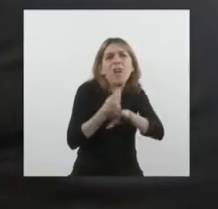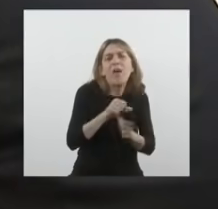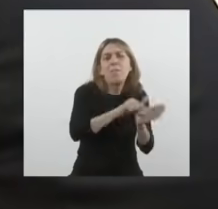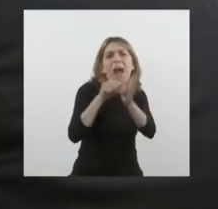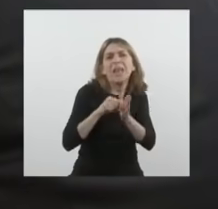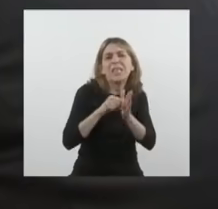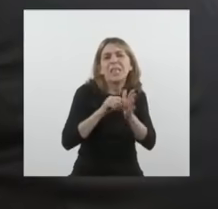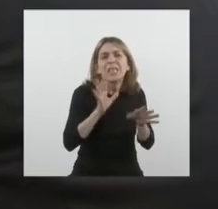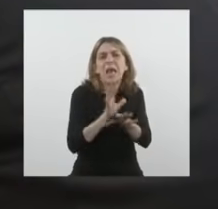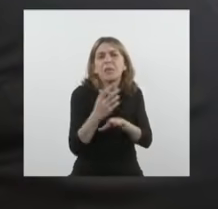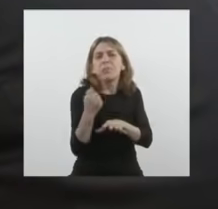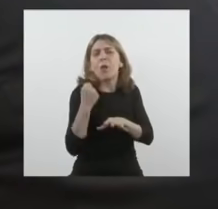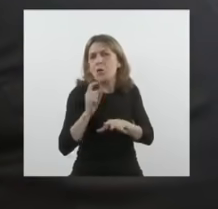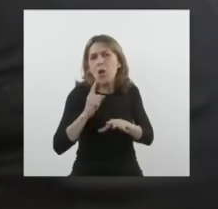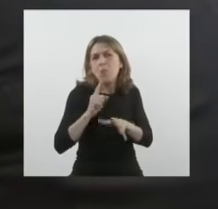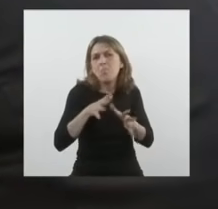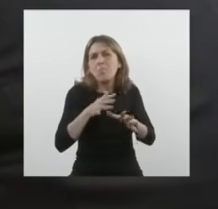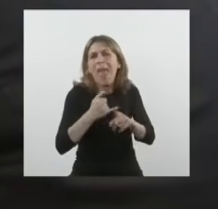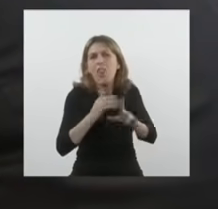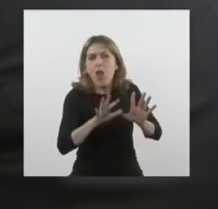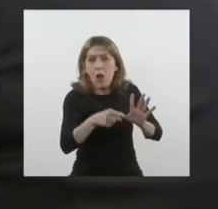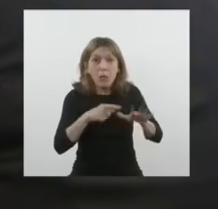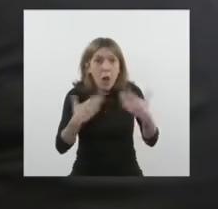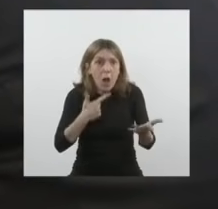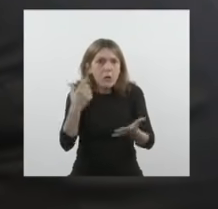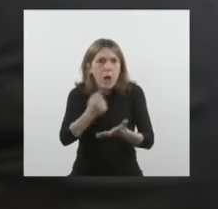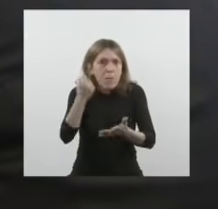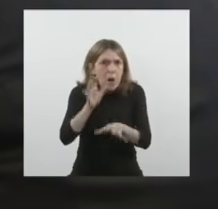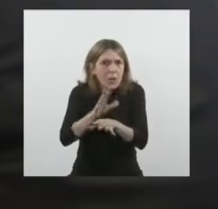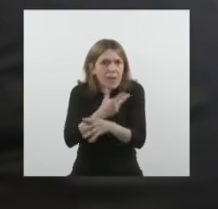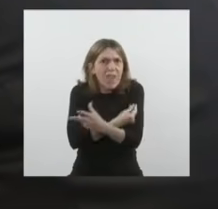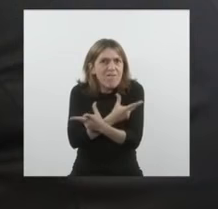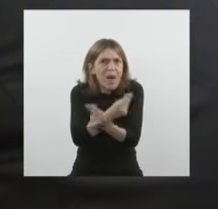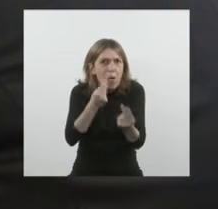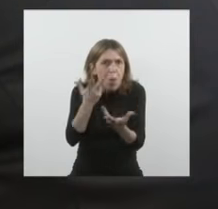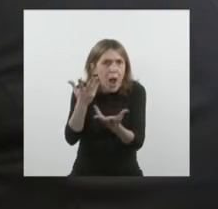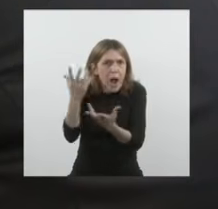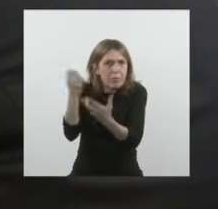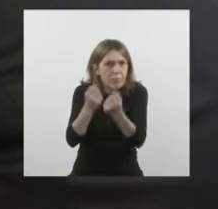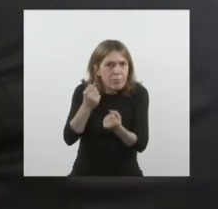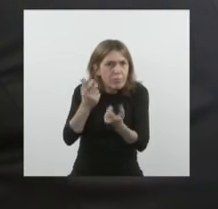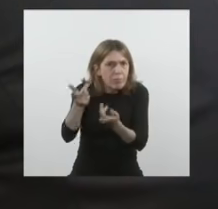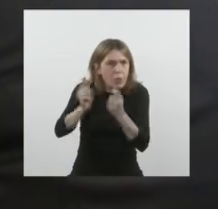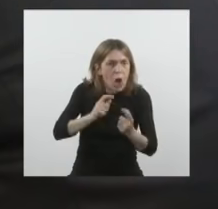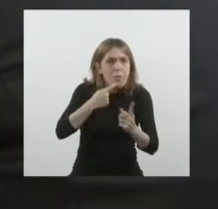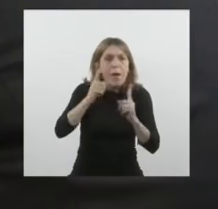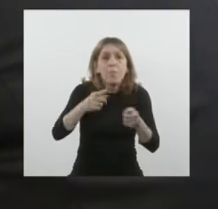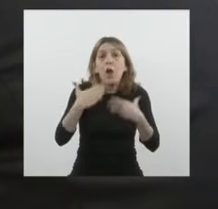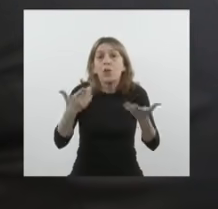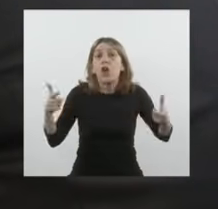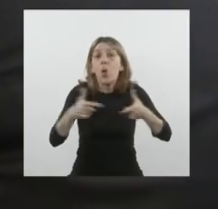contar con ese bien global que era la vacuna y para mi alegría en aquella reunión del g20 el presidente